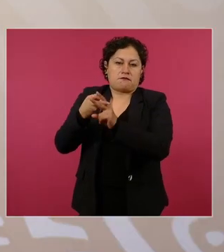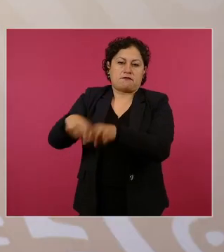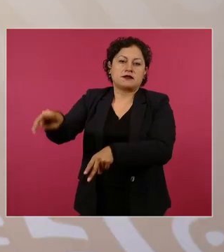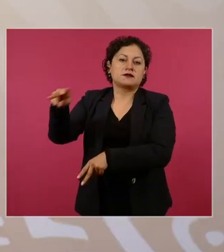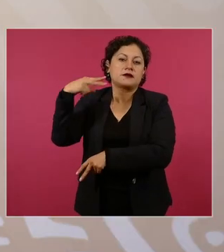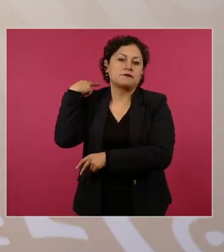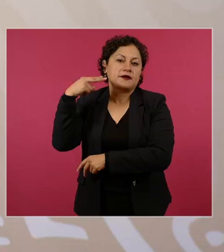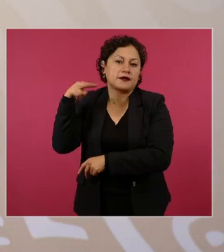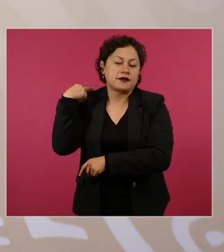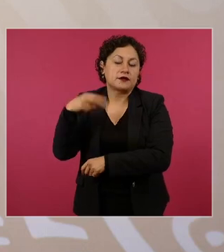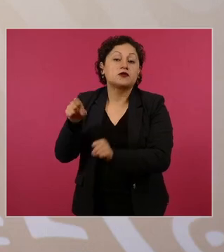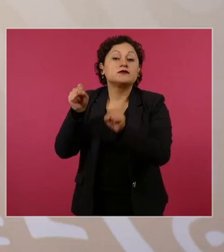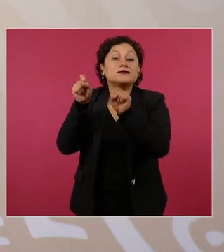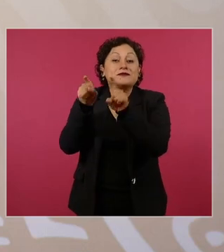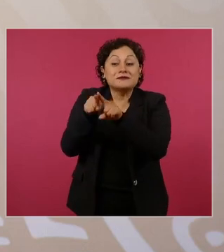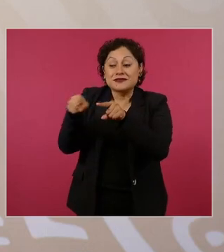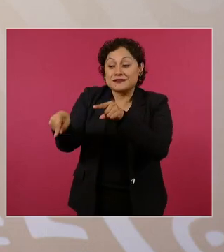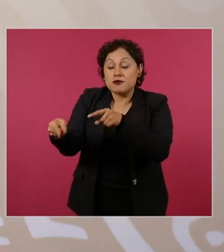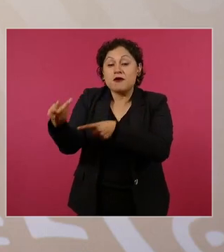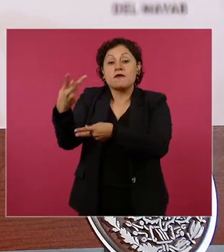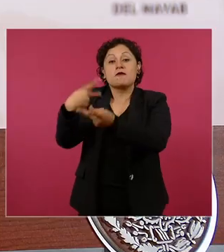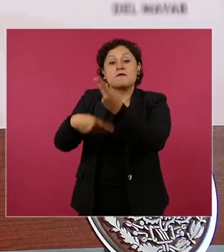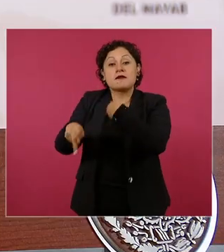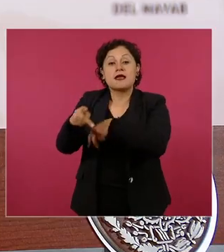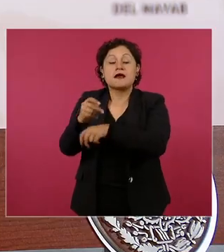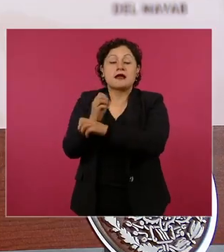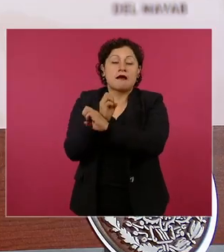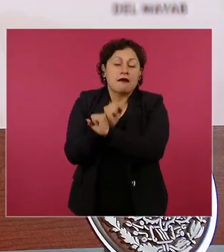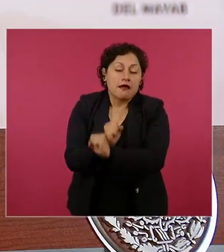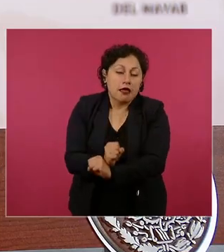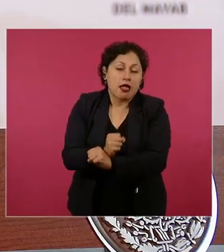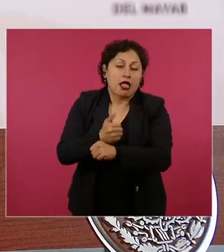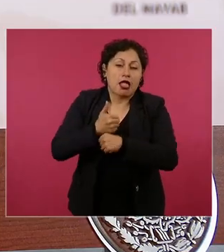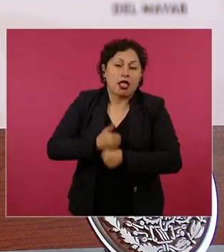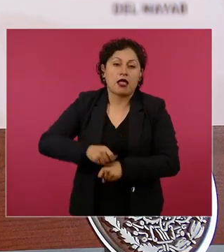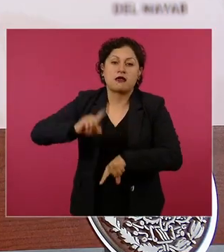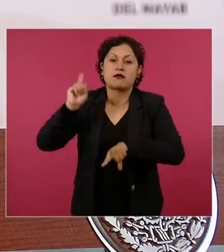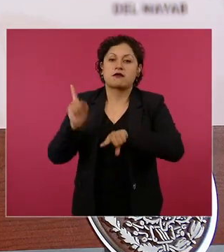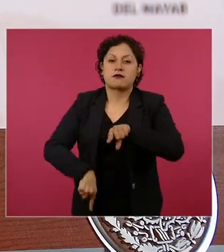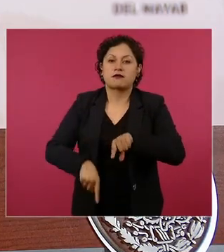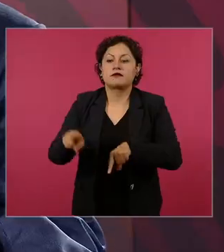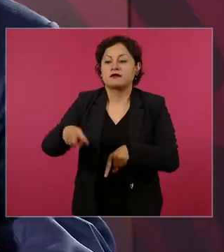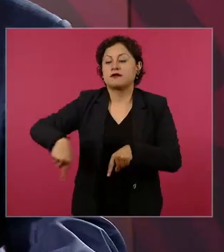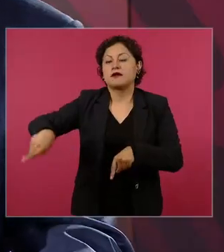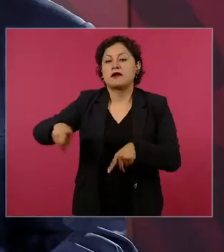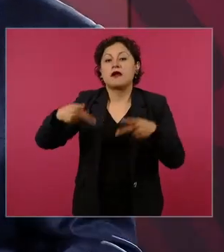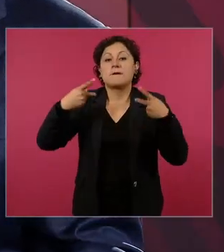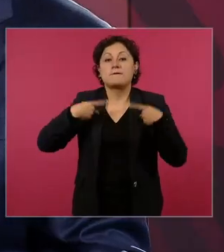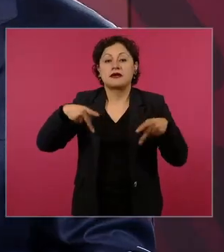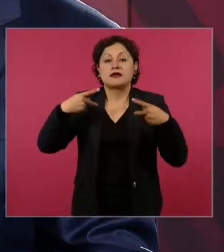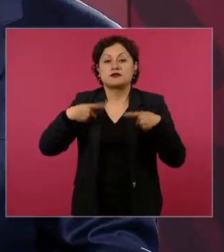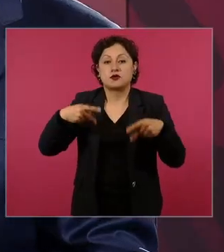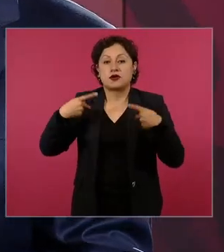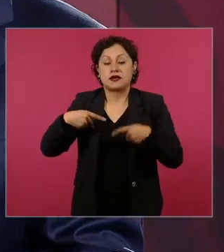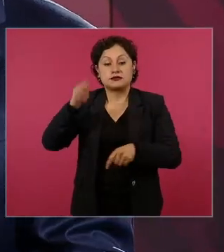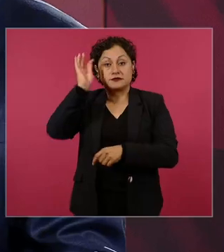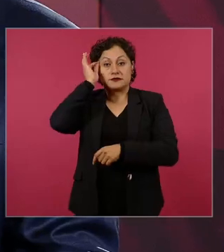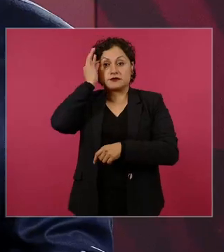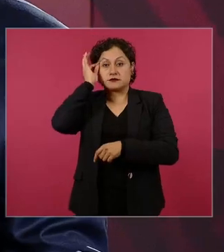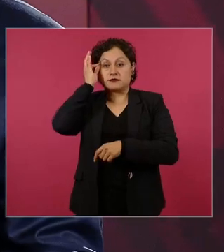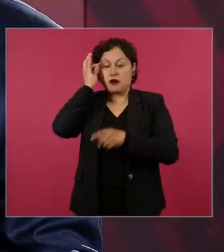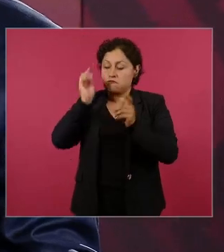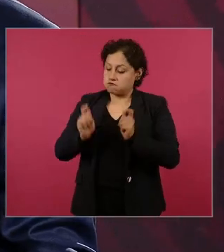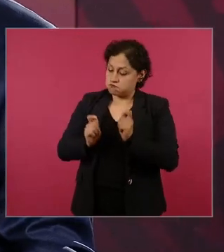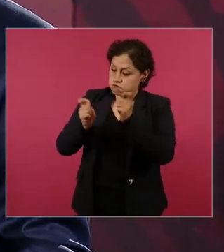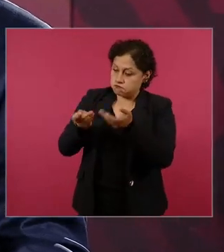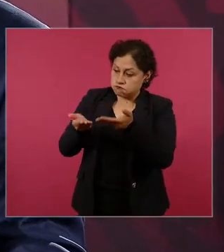la abolición de la esclavitud, la libertad de los peones acasillados de las haciendas,